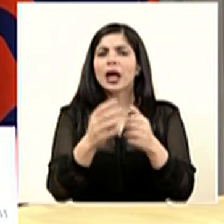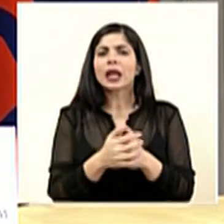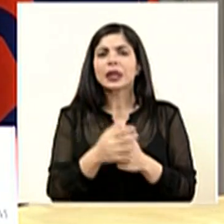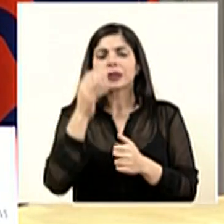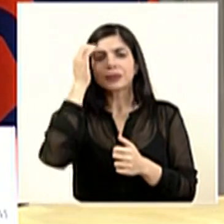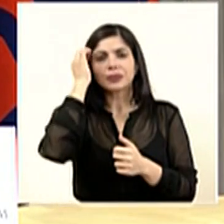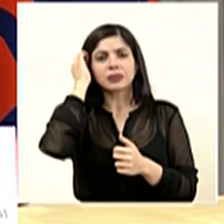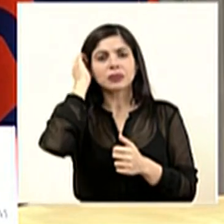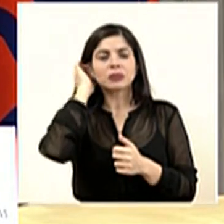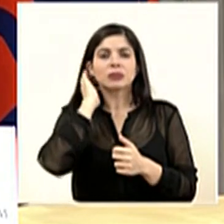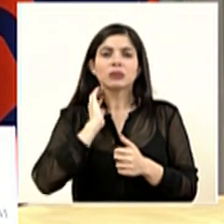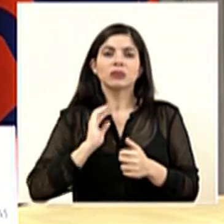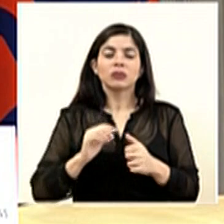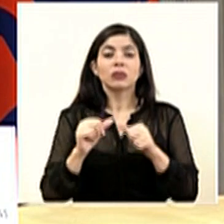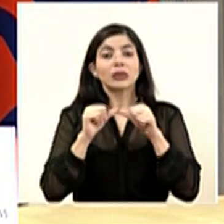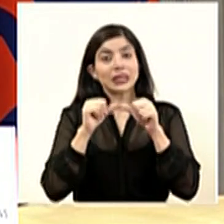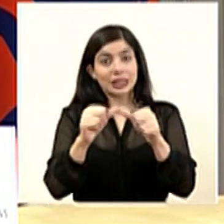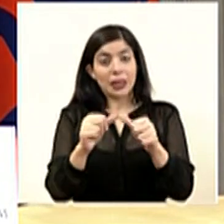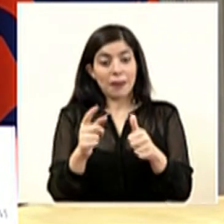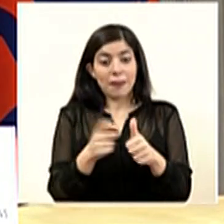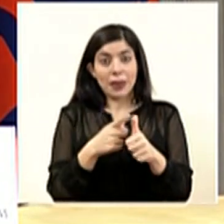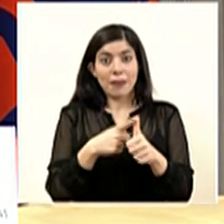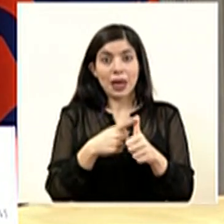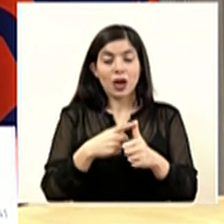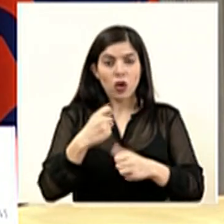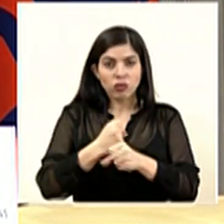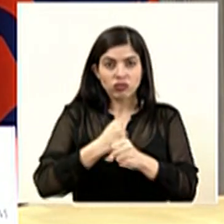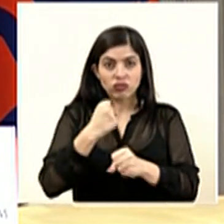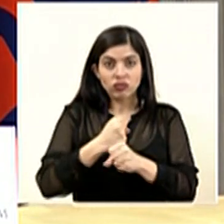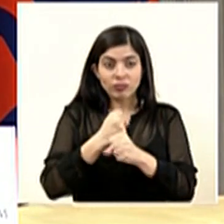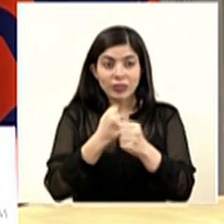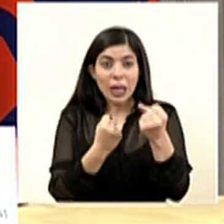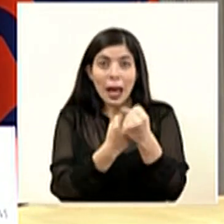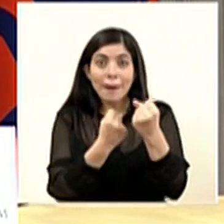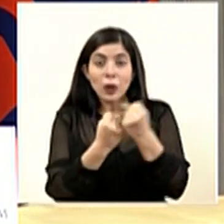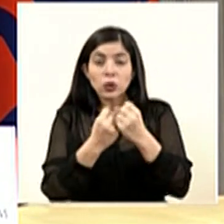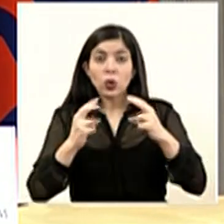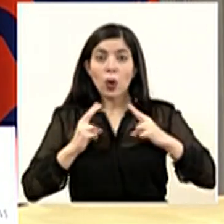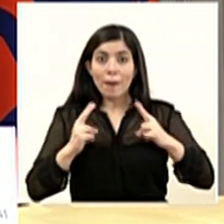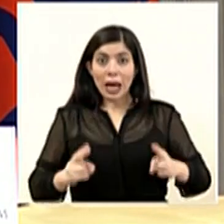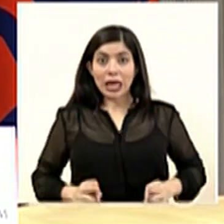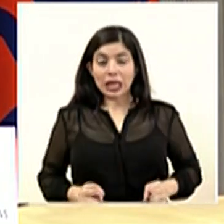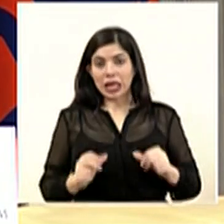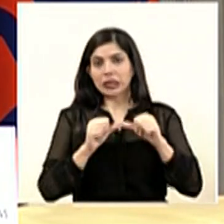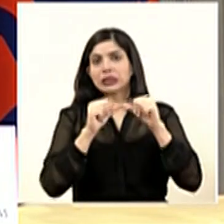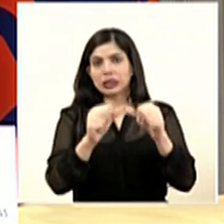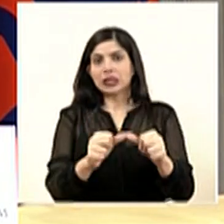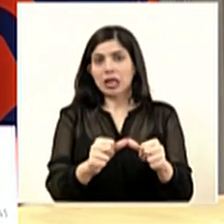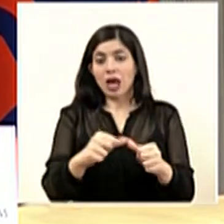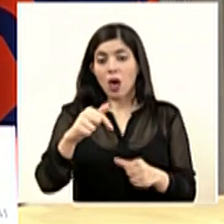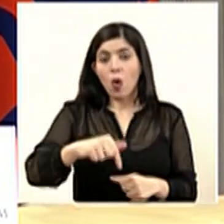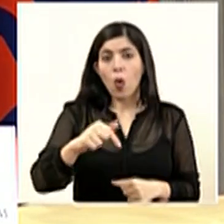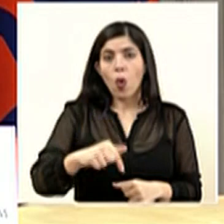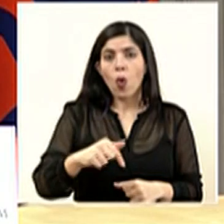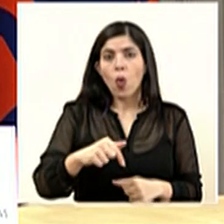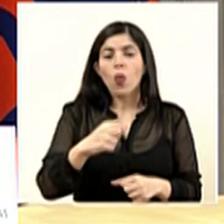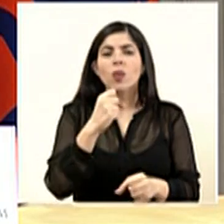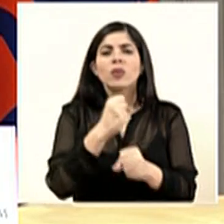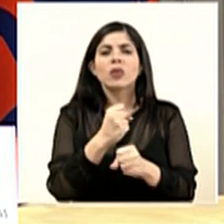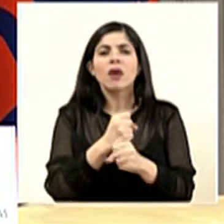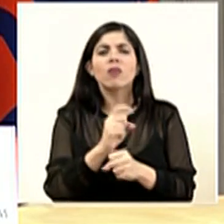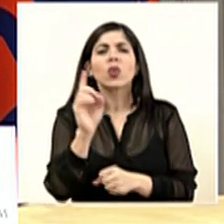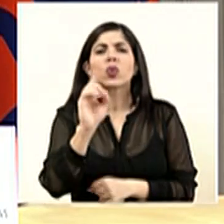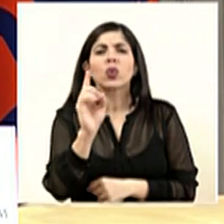a mencionar que continúa en primera instancia el operativo de asistencia humanitaria. En este caso, hoy estamos trabajando en